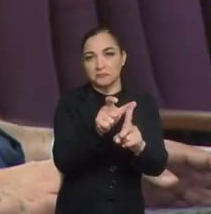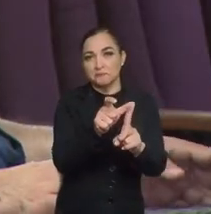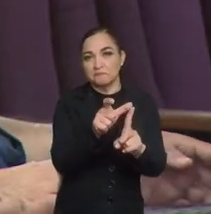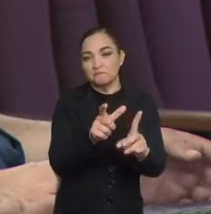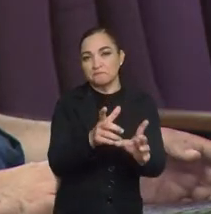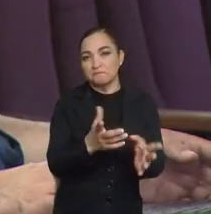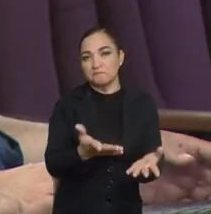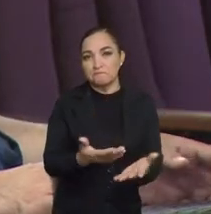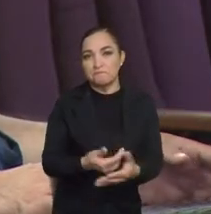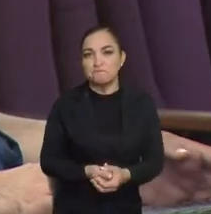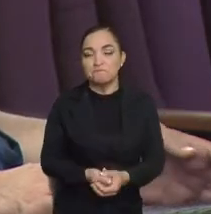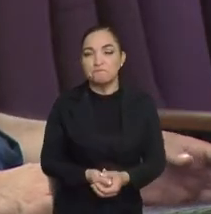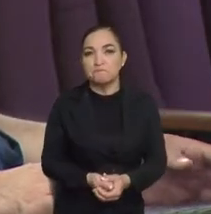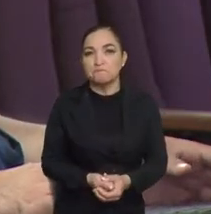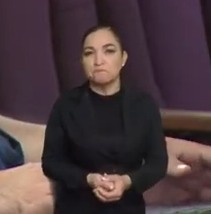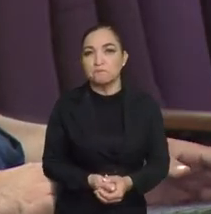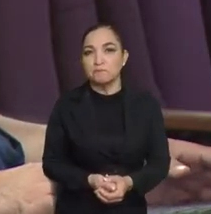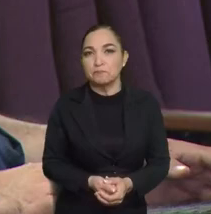Y